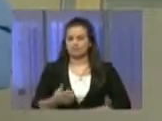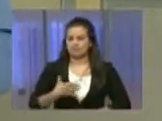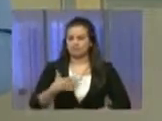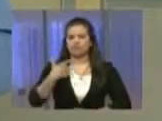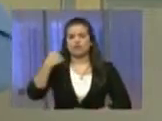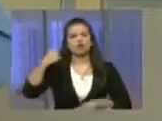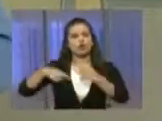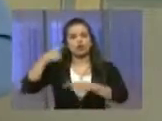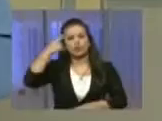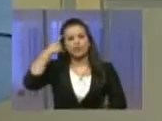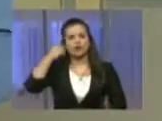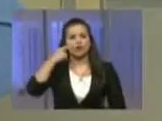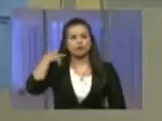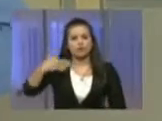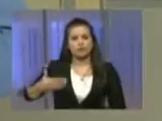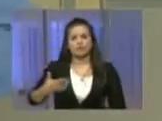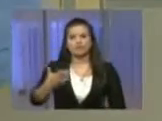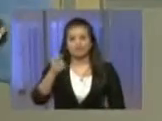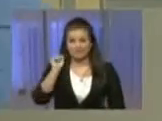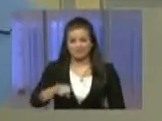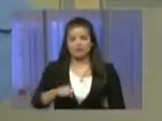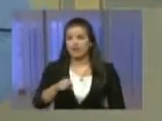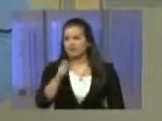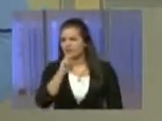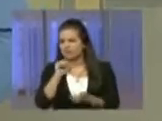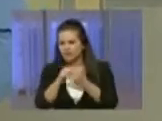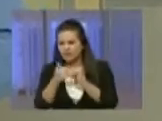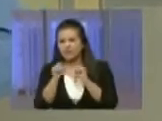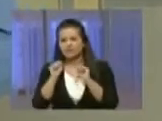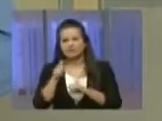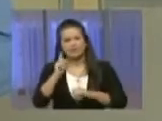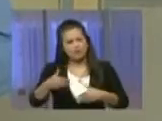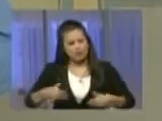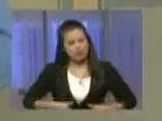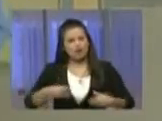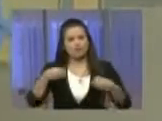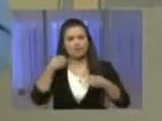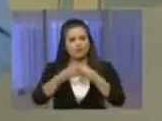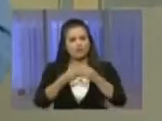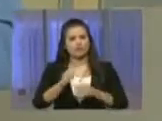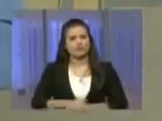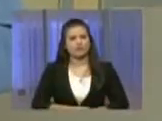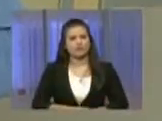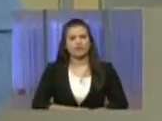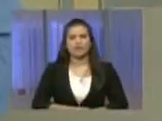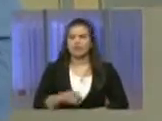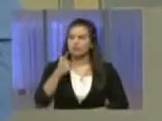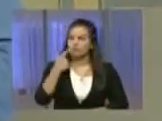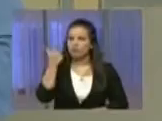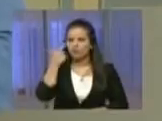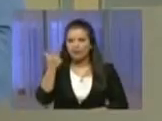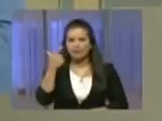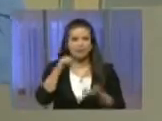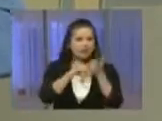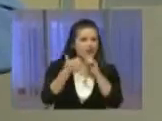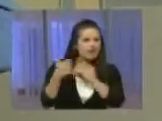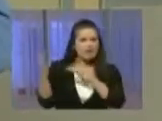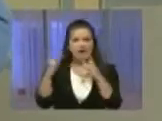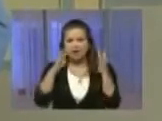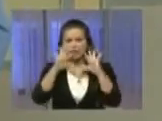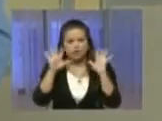días a hacer si hay dificultades a hacer con más fuerza si el viento está en contra bueno Entonces tenemos que caminar con